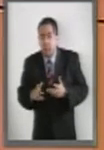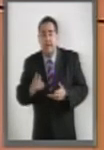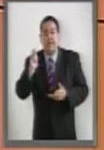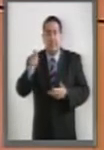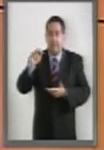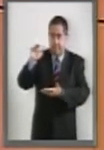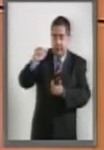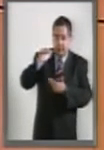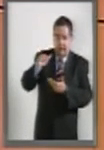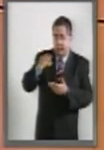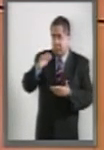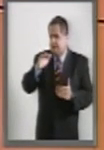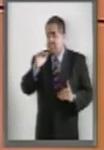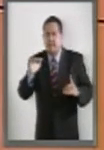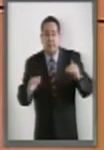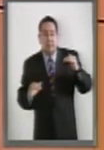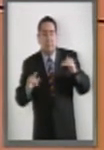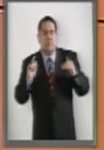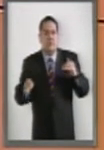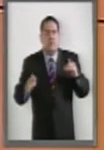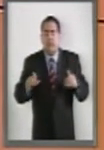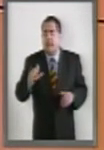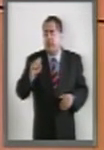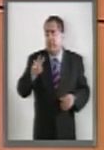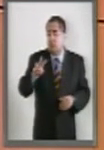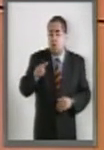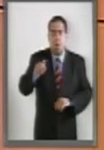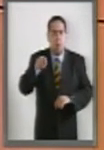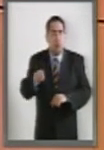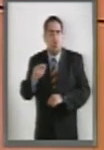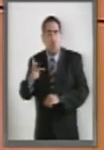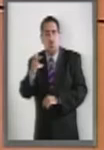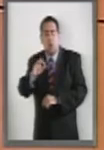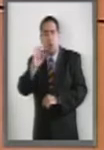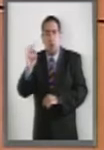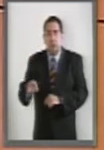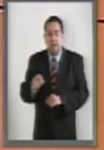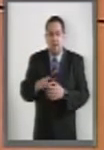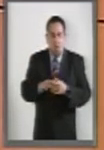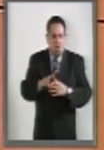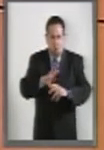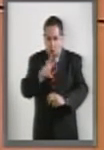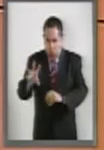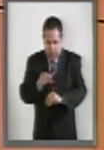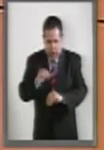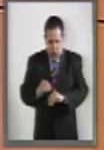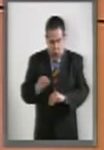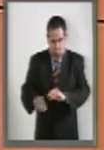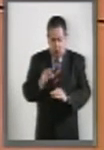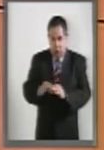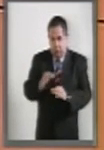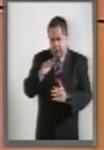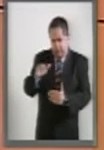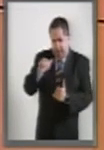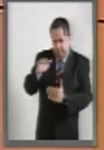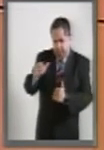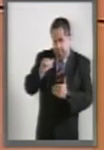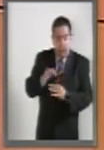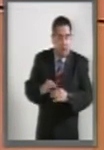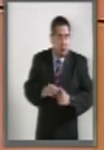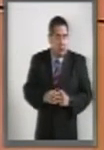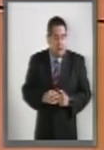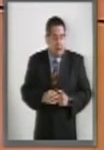estos ingresos solo representaron el 19.8% del total de los ingresos públicos.